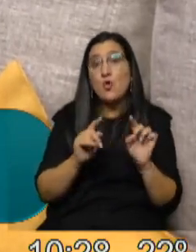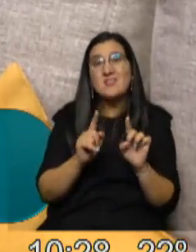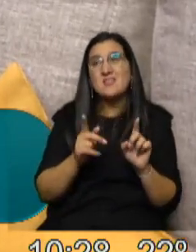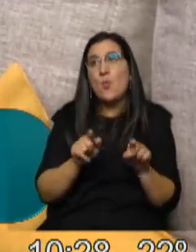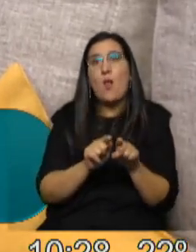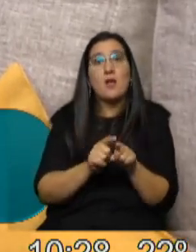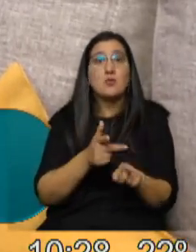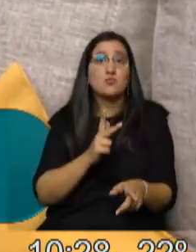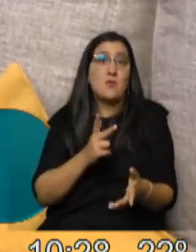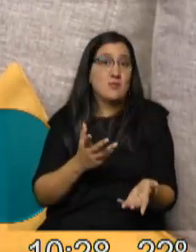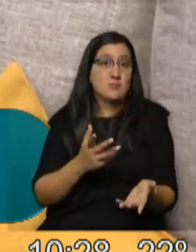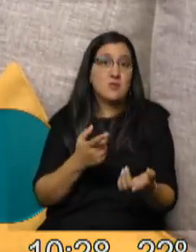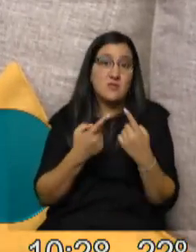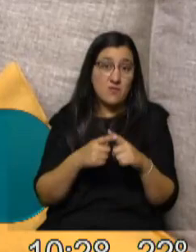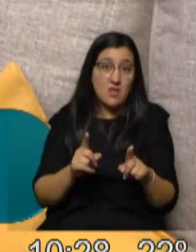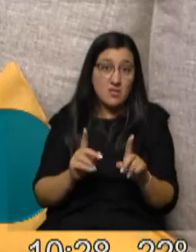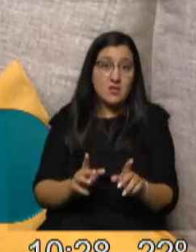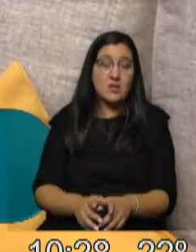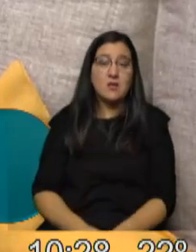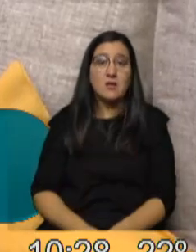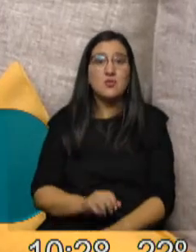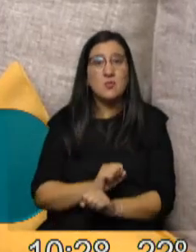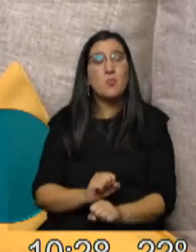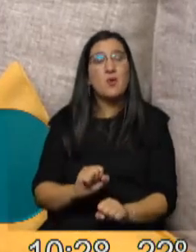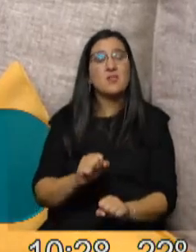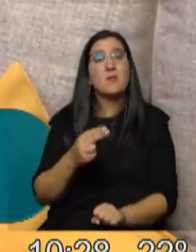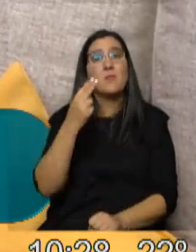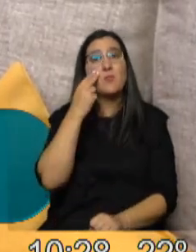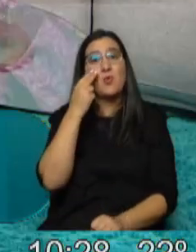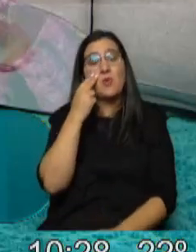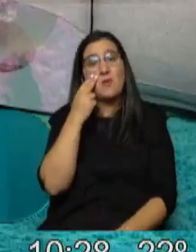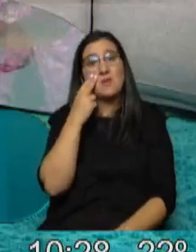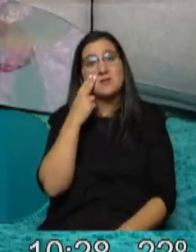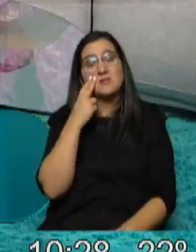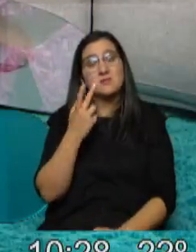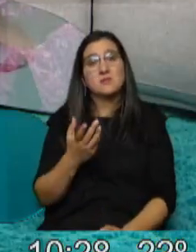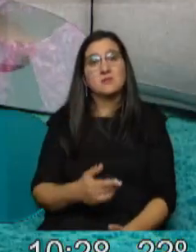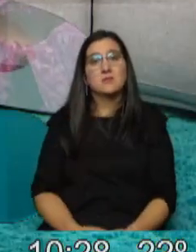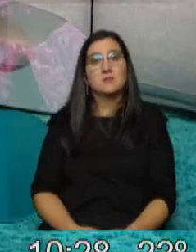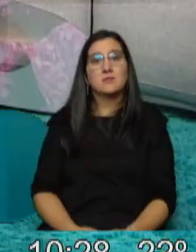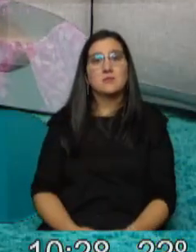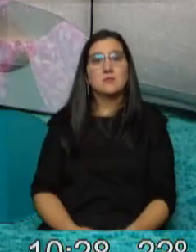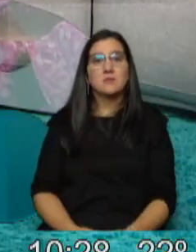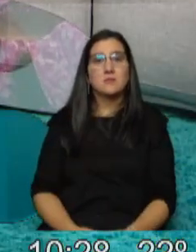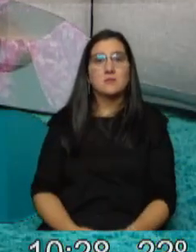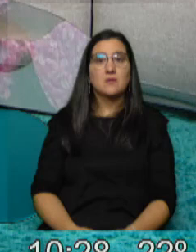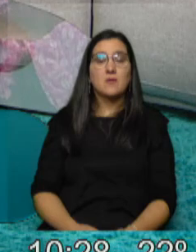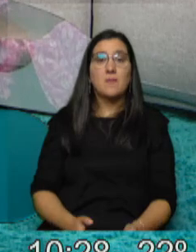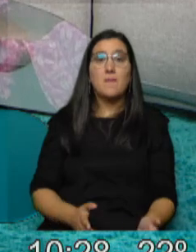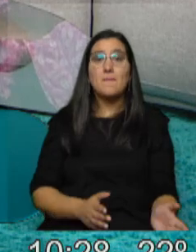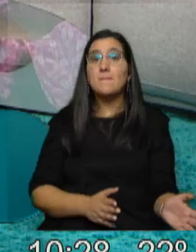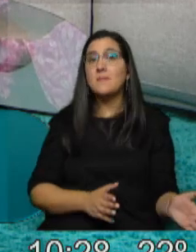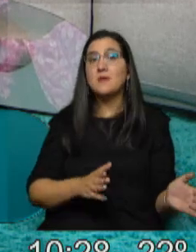consiguiente camada con ciertos problemas de consanguinidad. Por lo tanto, en realidad, más allá de las